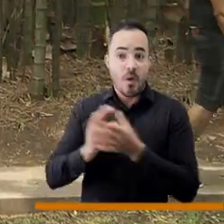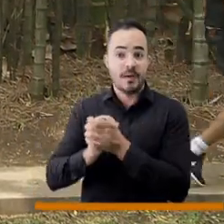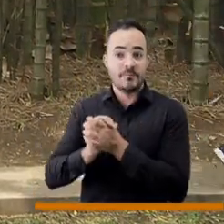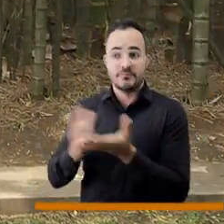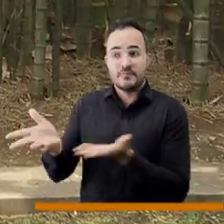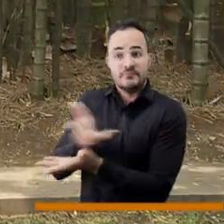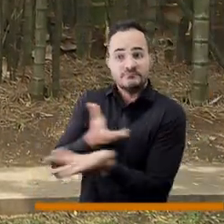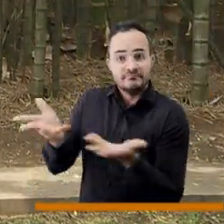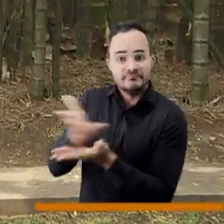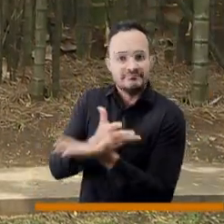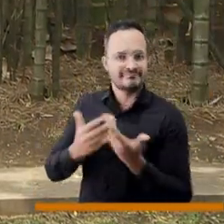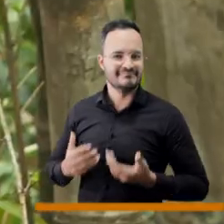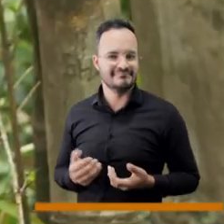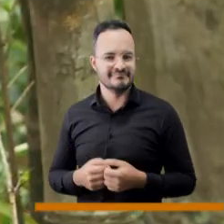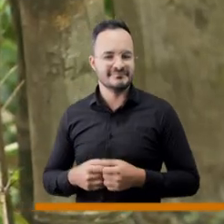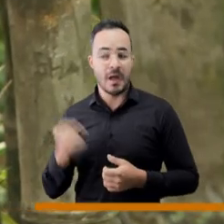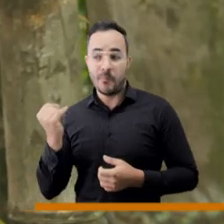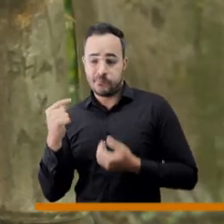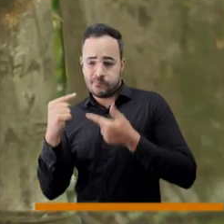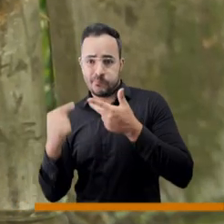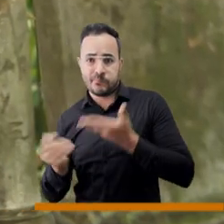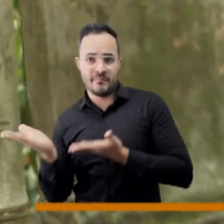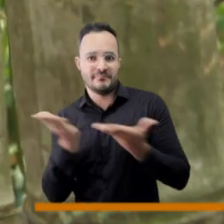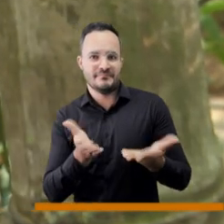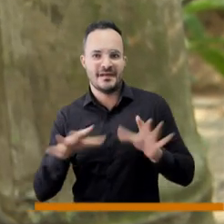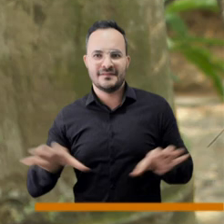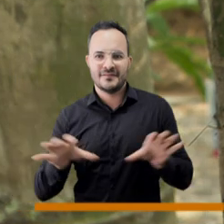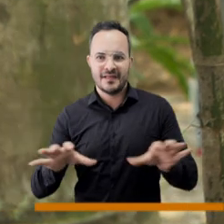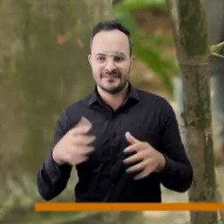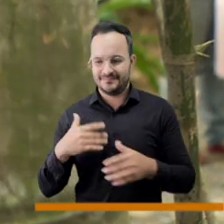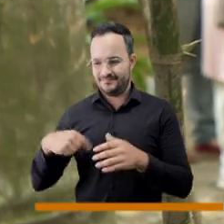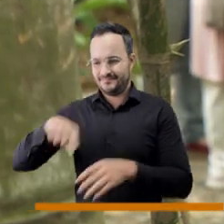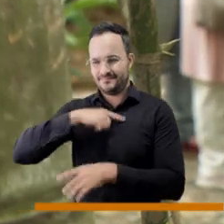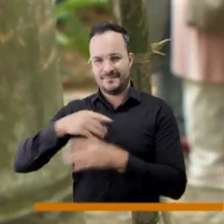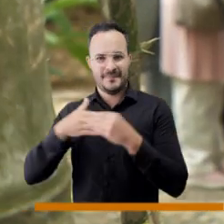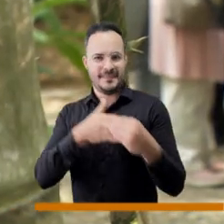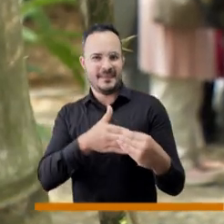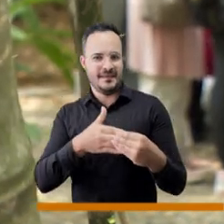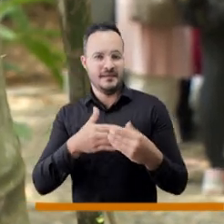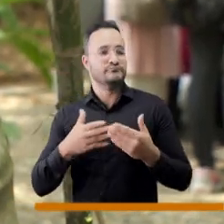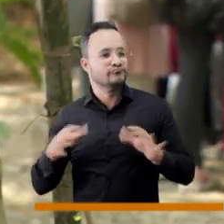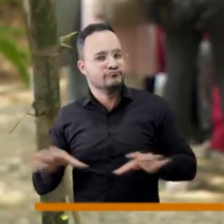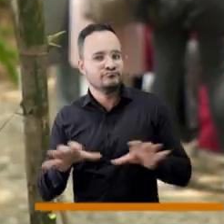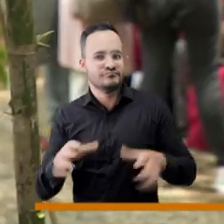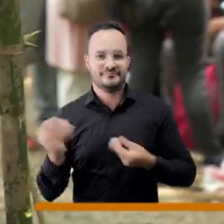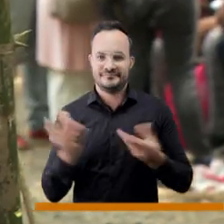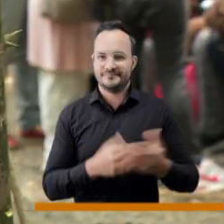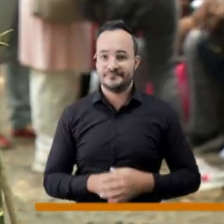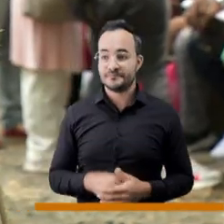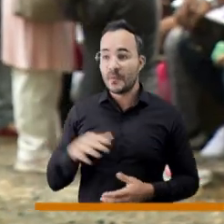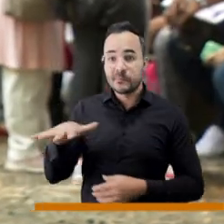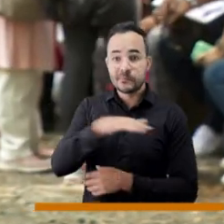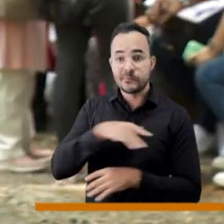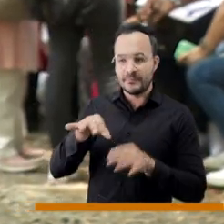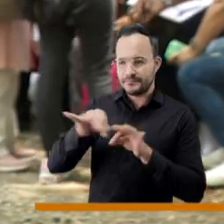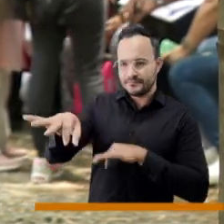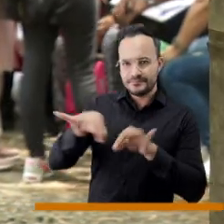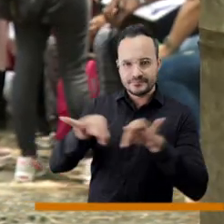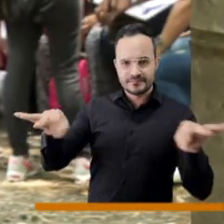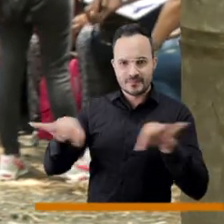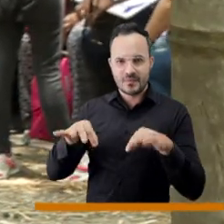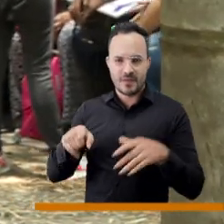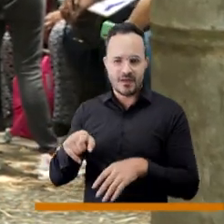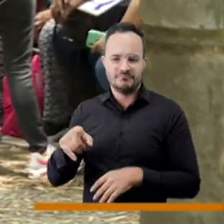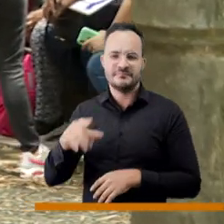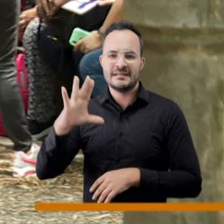actividades que brindamos nosotros, que somos los guías del parque. Está inspirado en la filosofía Zen, su diseño arquitectónico. Es un lugar